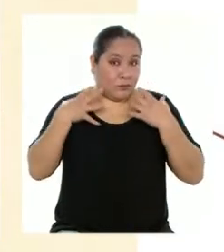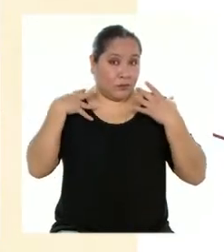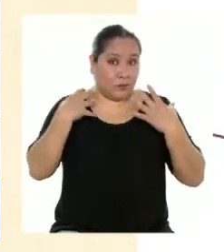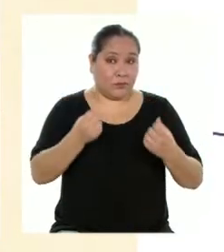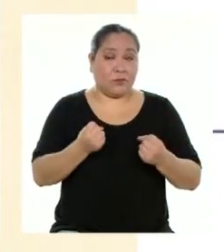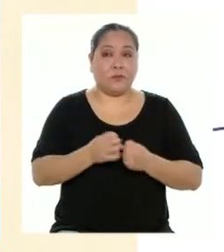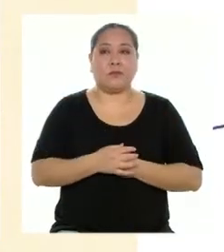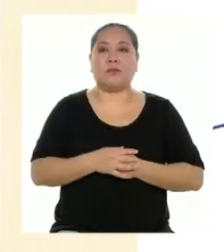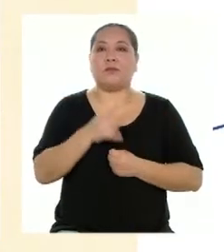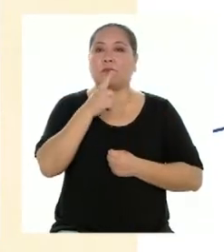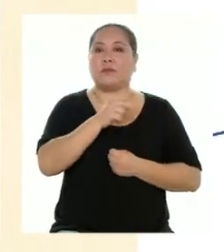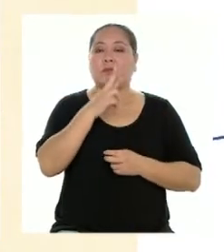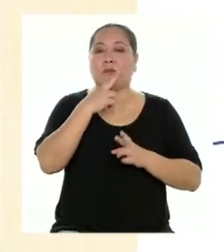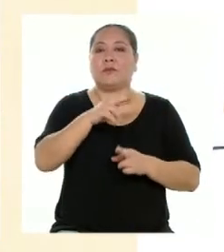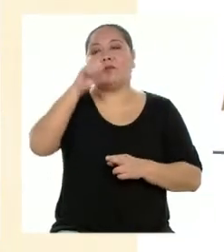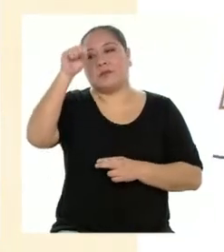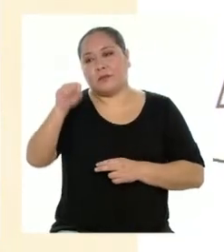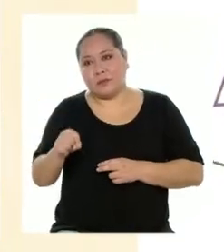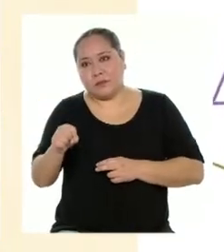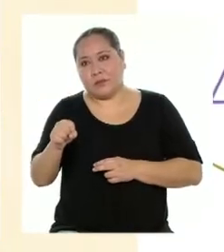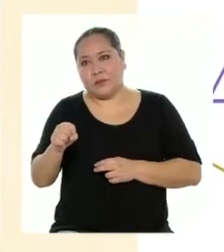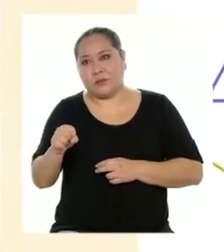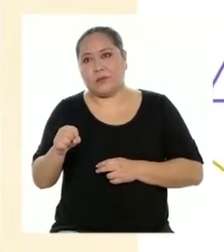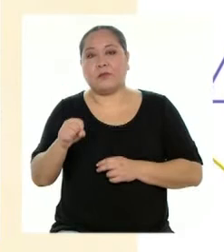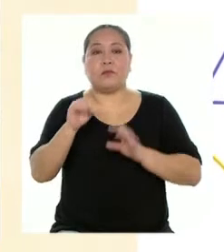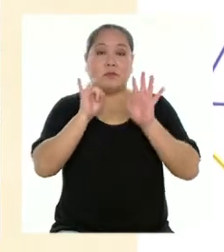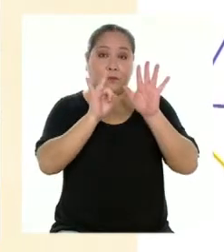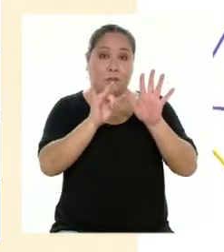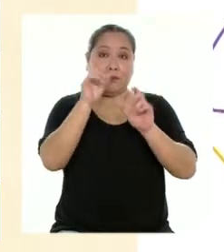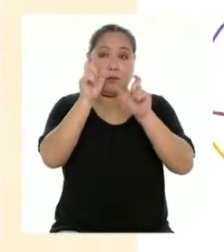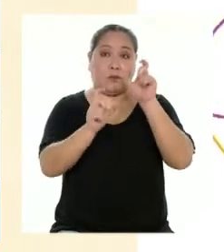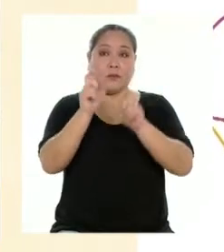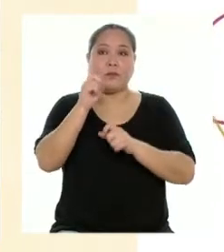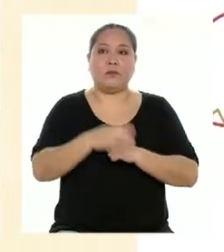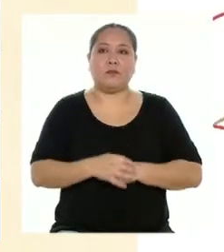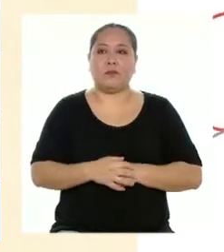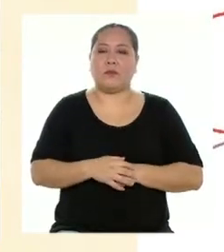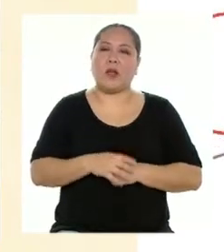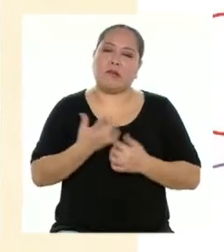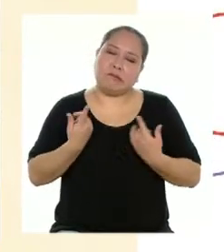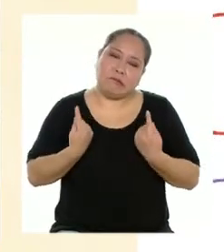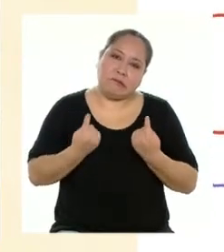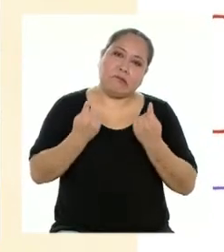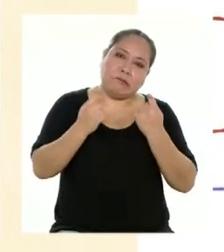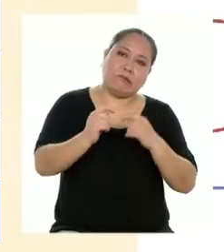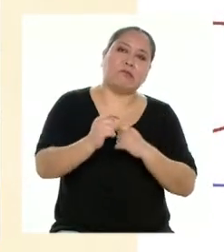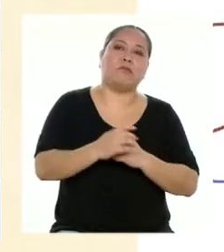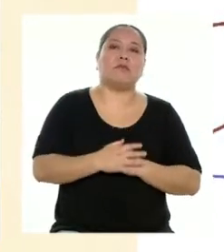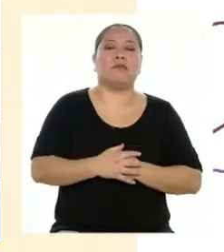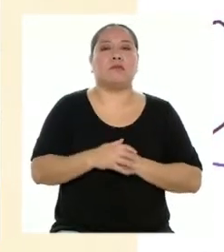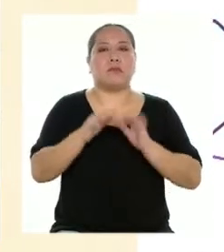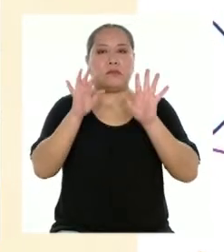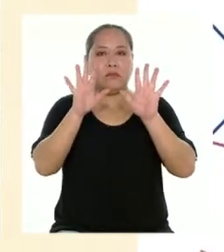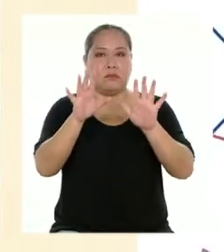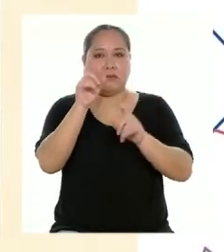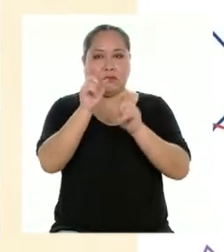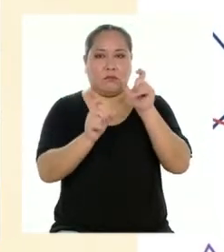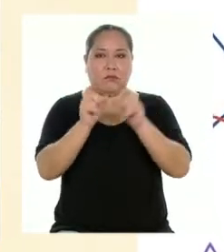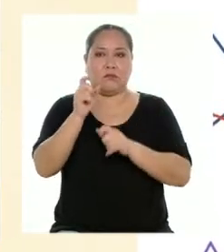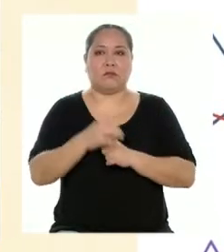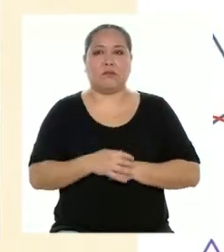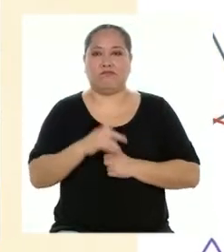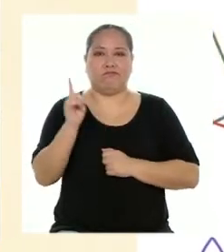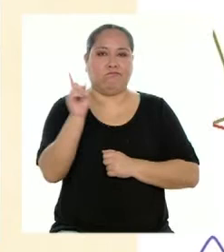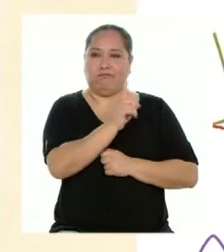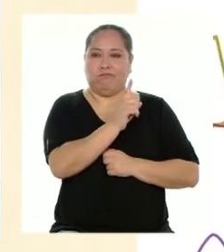categorías de respuesta fueron sí, que respondieron 7 personas. Lo intento, respondieron 10 personas.